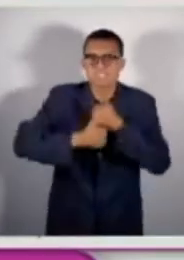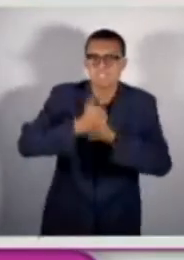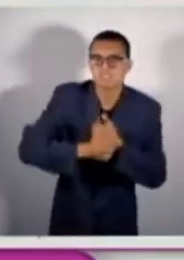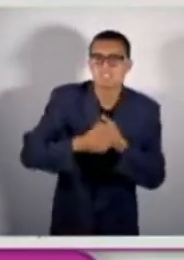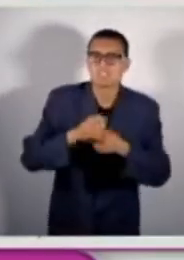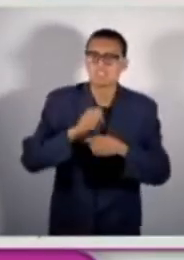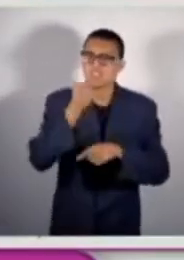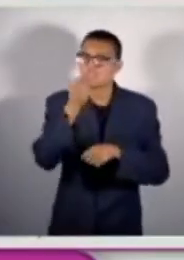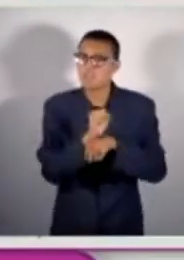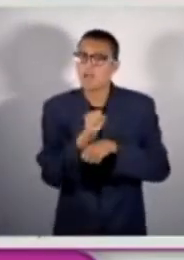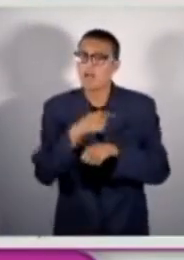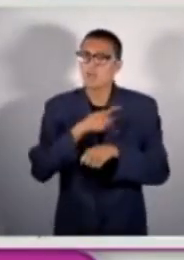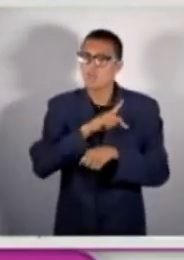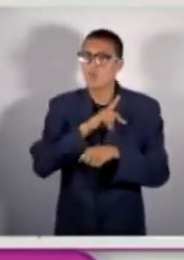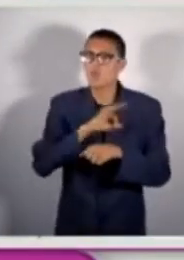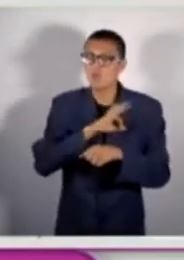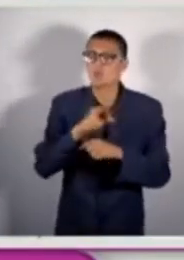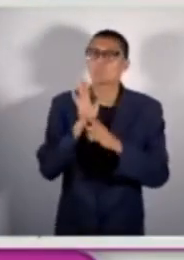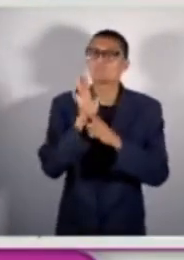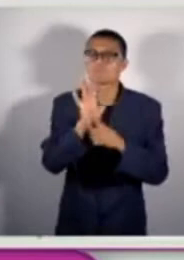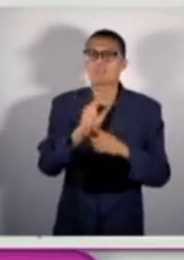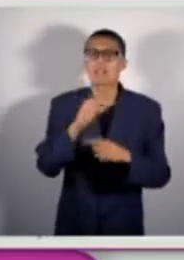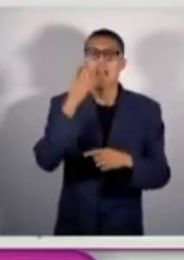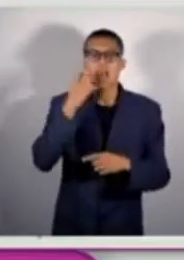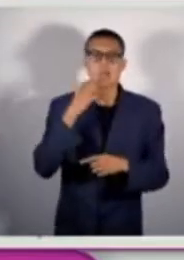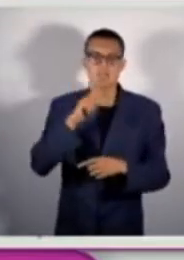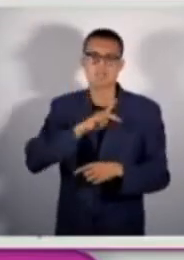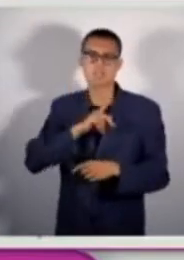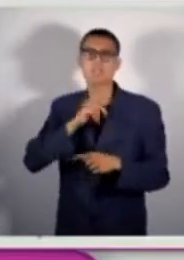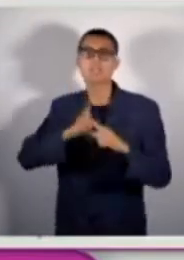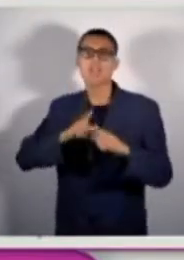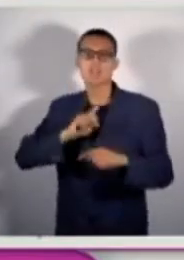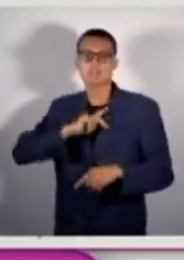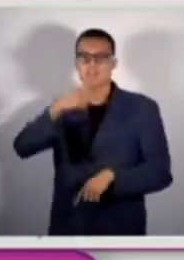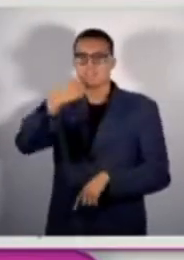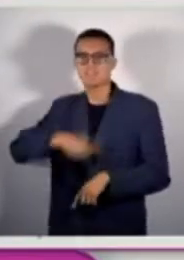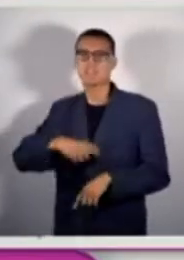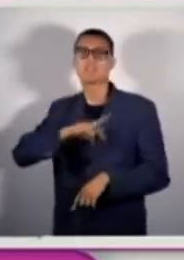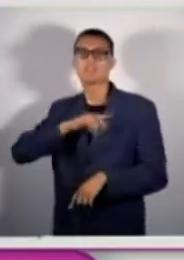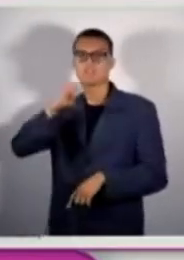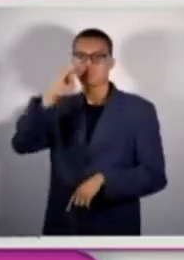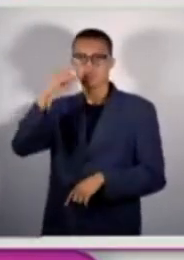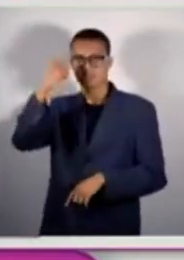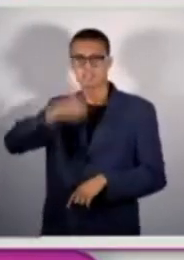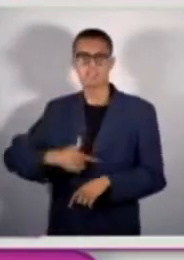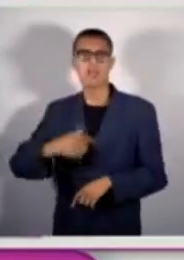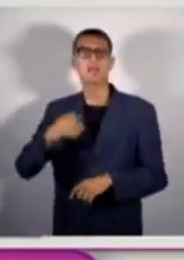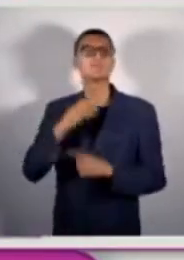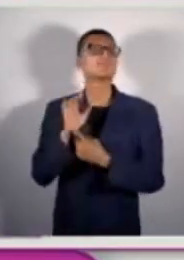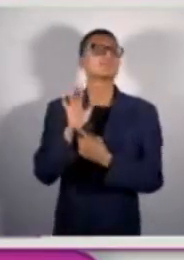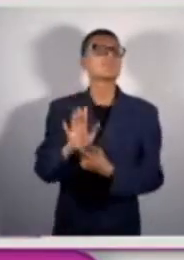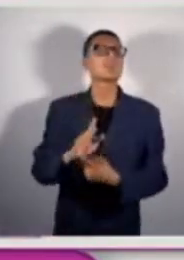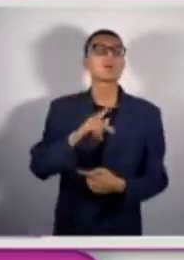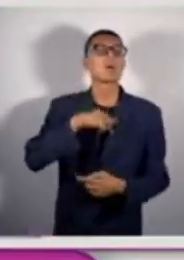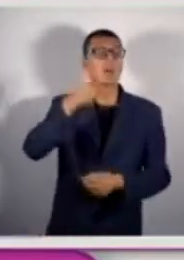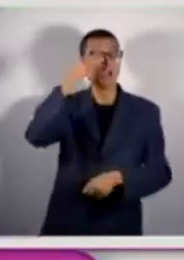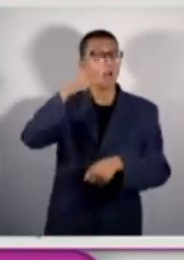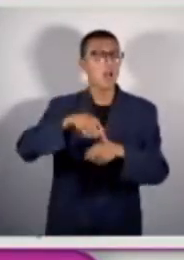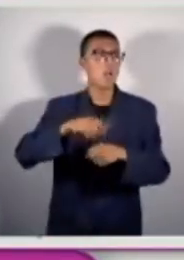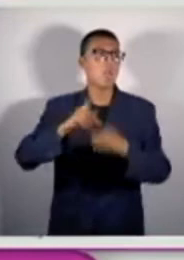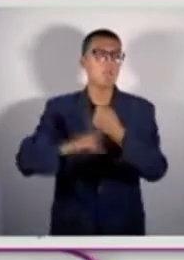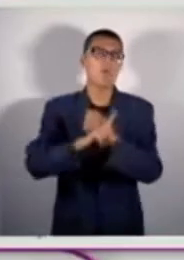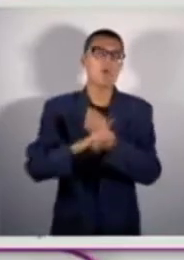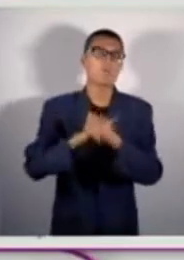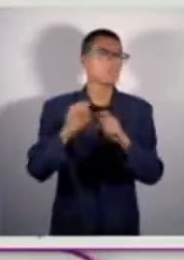última semana, he podido mostrarle a la gente de León lo que soy, he podido mostrarles lo que pienso, he podido mostrarles lo que creo que son los